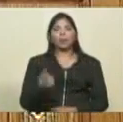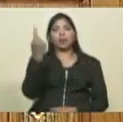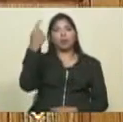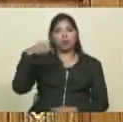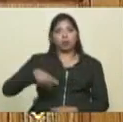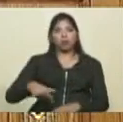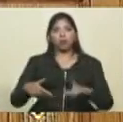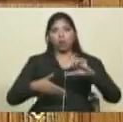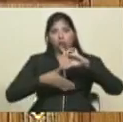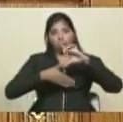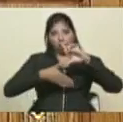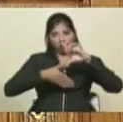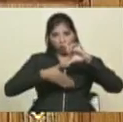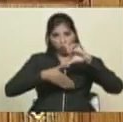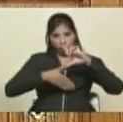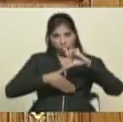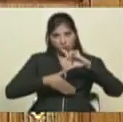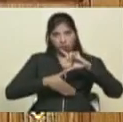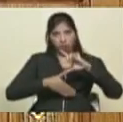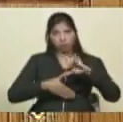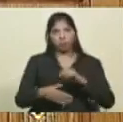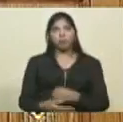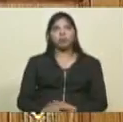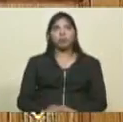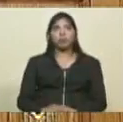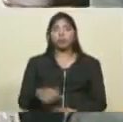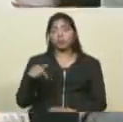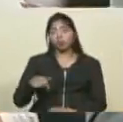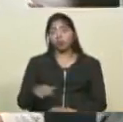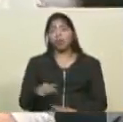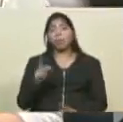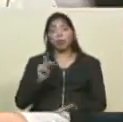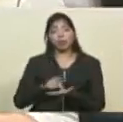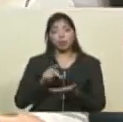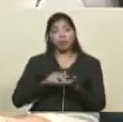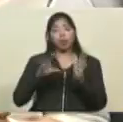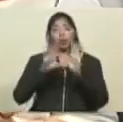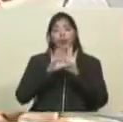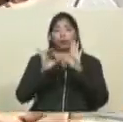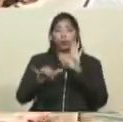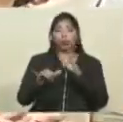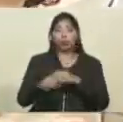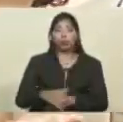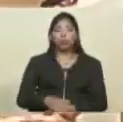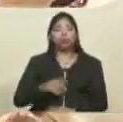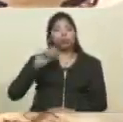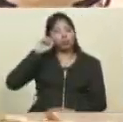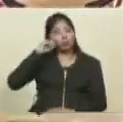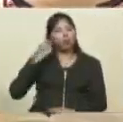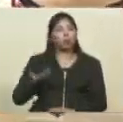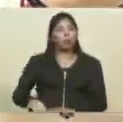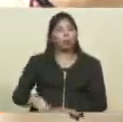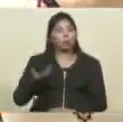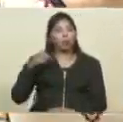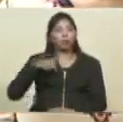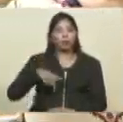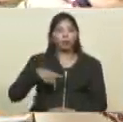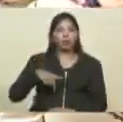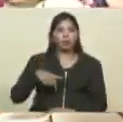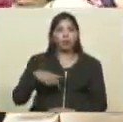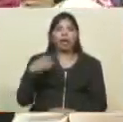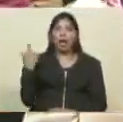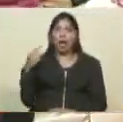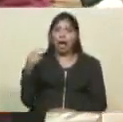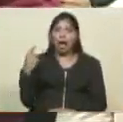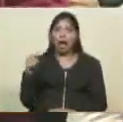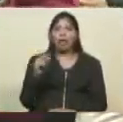estar parte como voceros de una constituyente. Es importante también recordarle al país que en este espacio hay